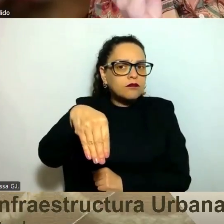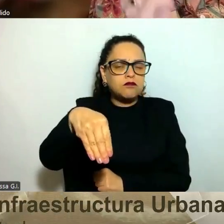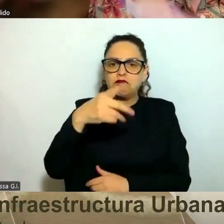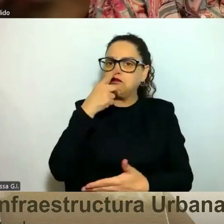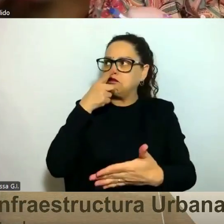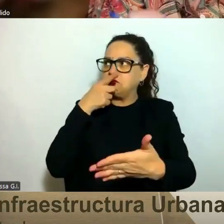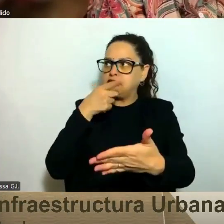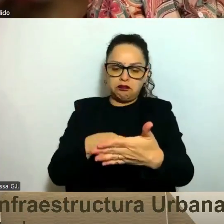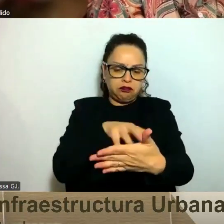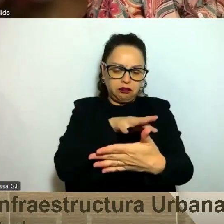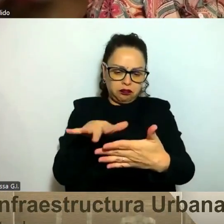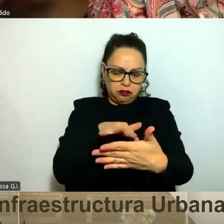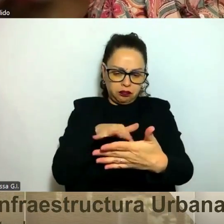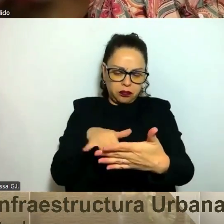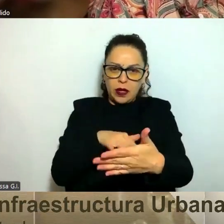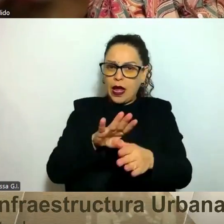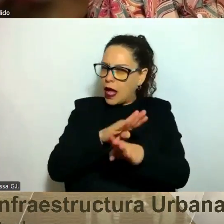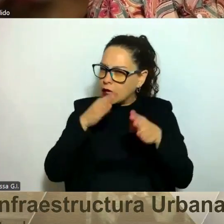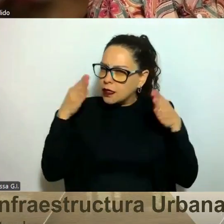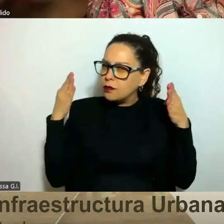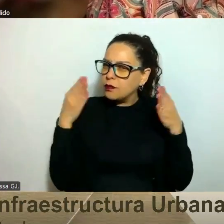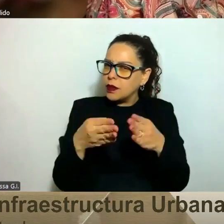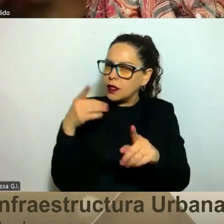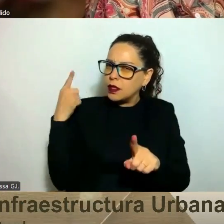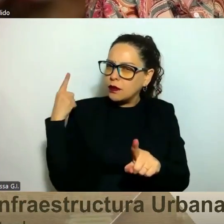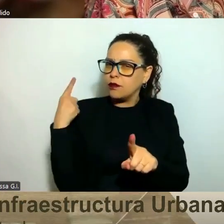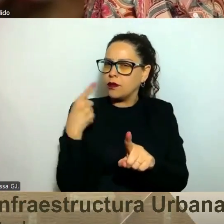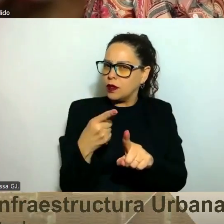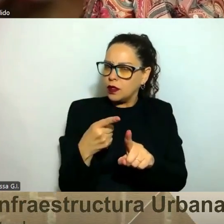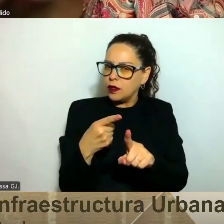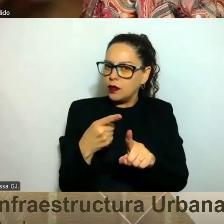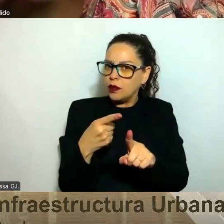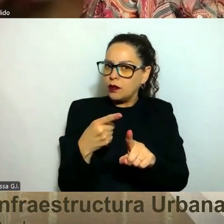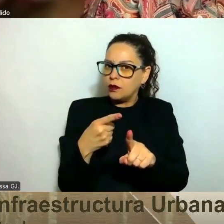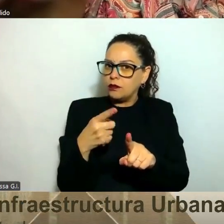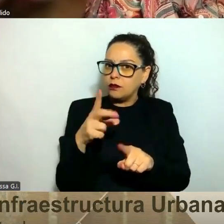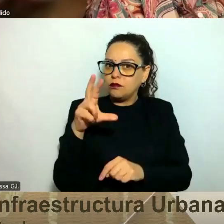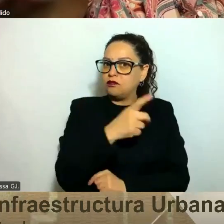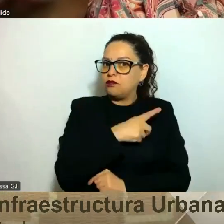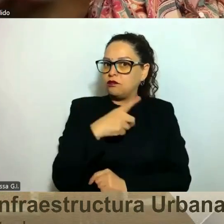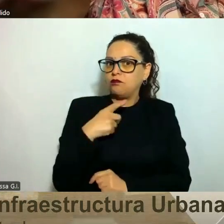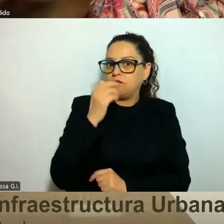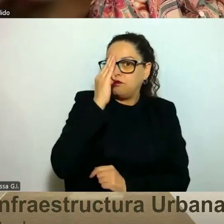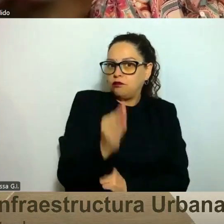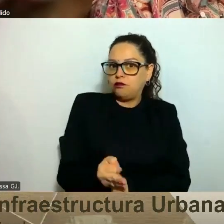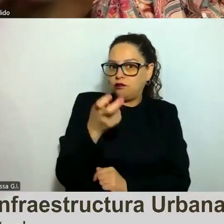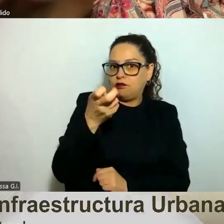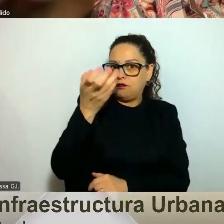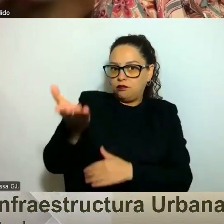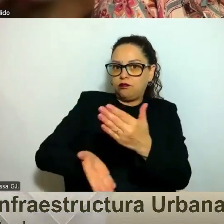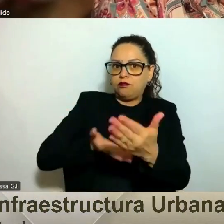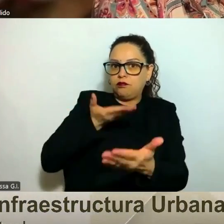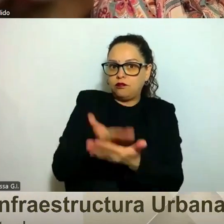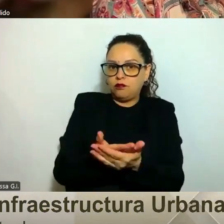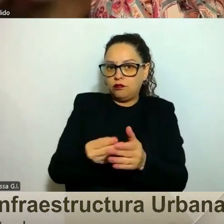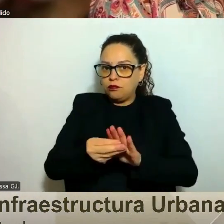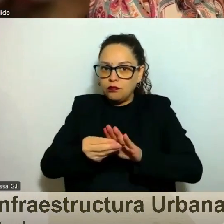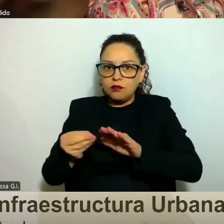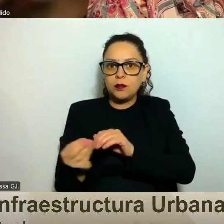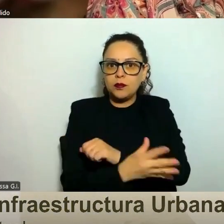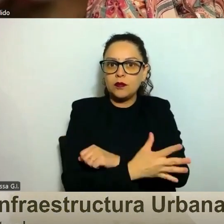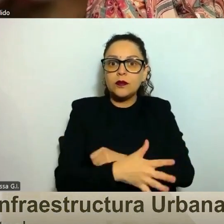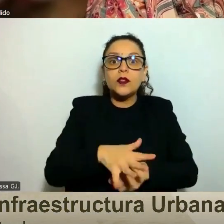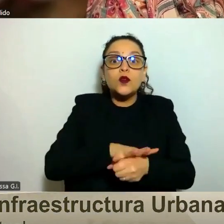especifica particularmente las razones para el desechamiento. Y una de las razones de desechamiento es la opinión